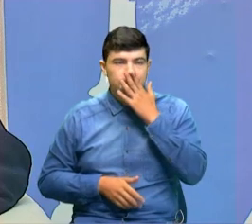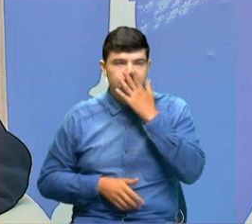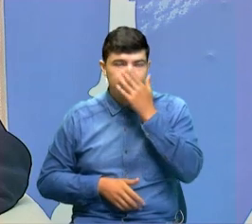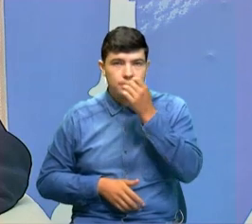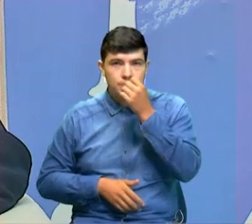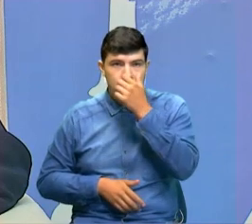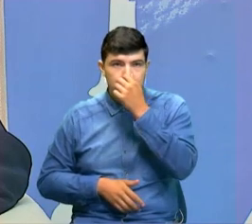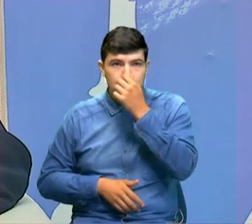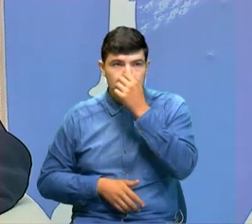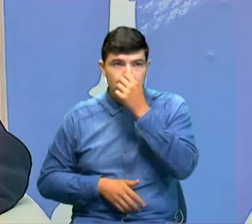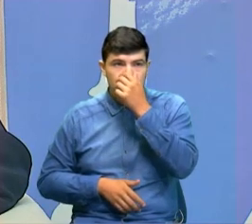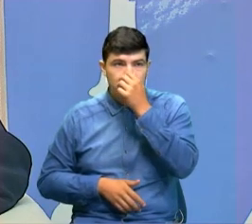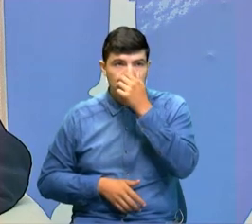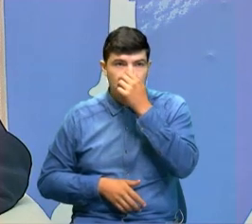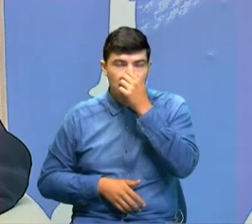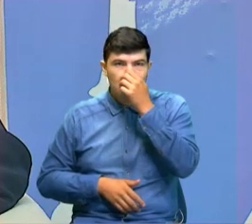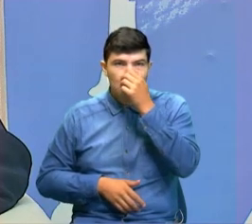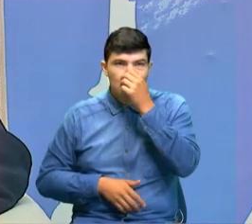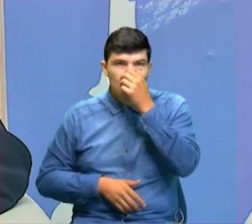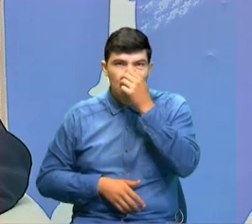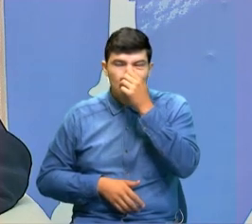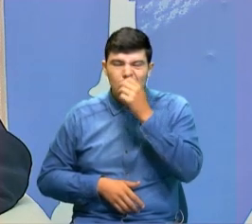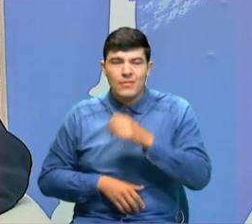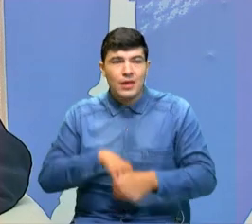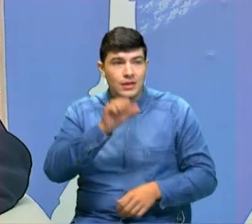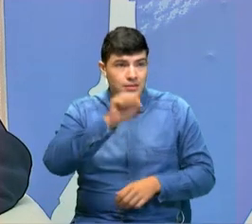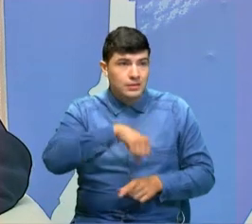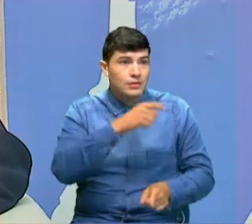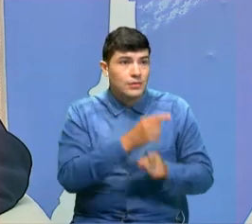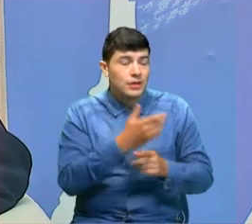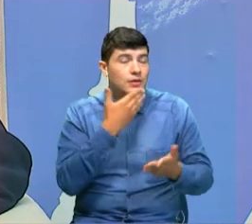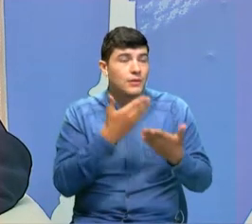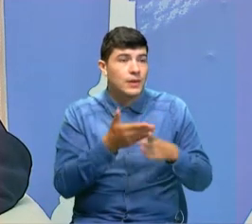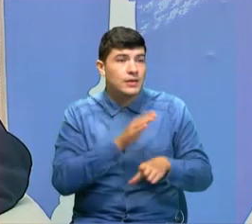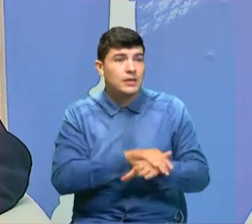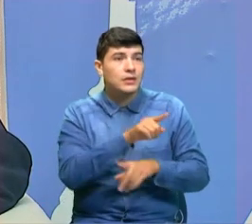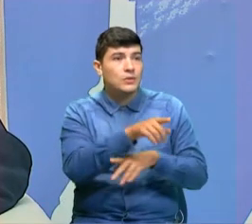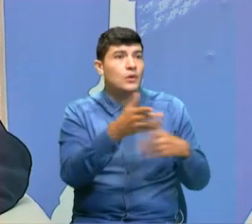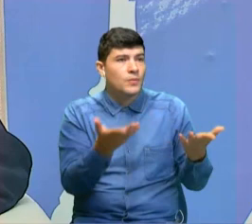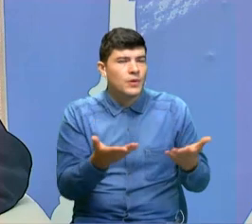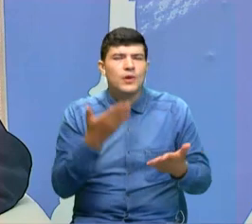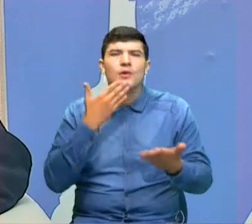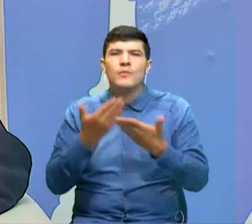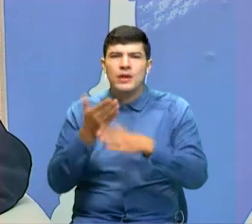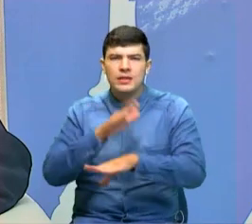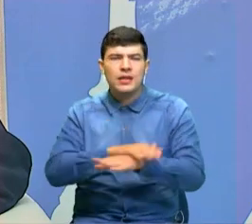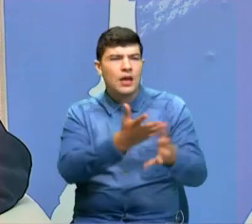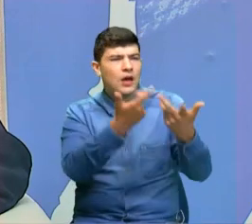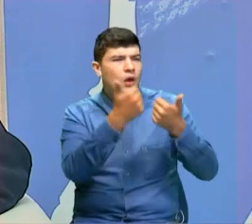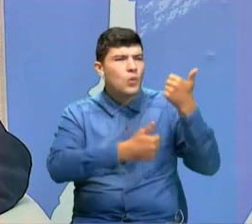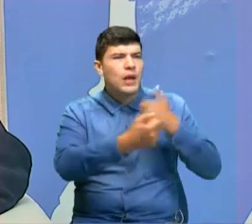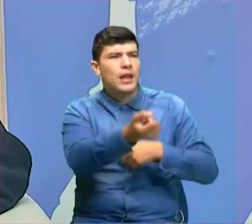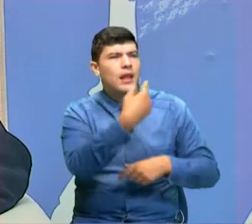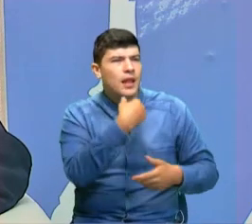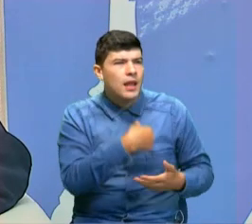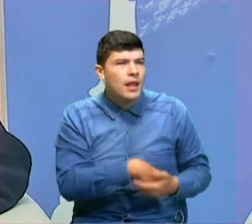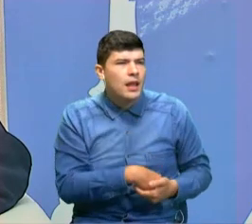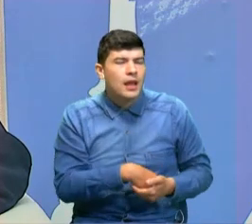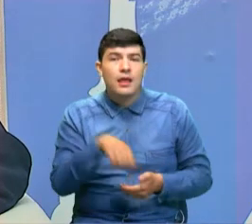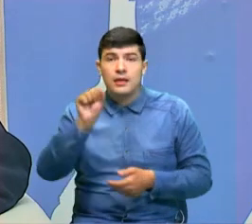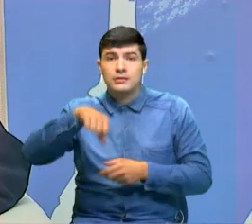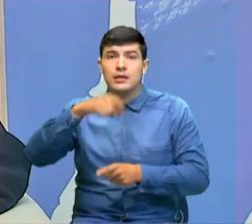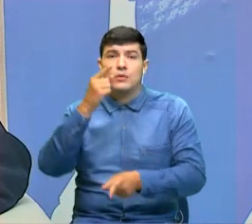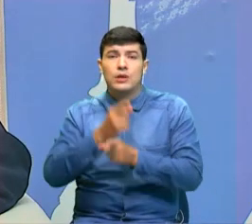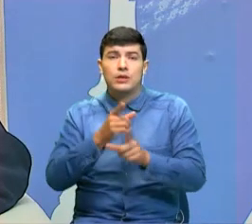Don José Domingo. Sí, dígame. ¿Cómo le va? Muy buena tarde. Buenas tardes. Cuéntenos, ¿cuál es su inquietud? Bueno,